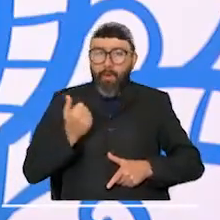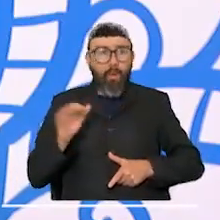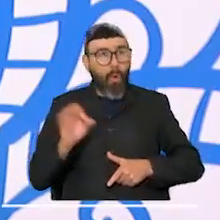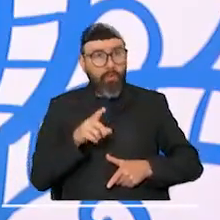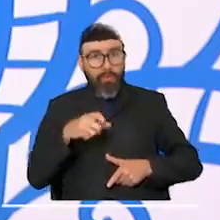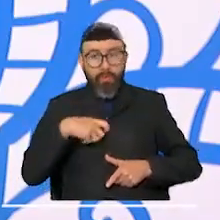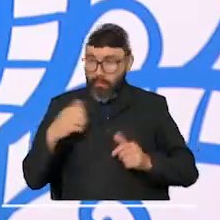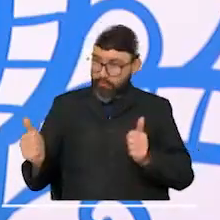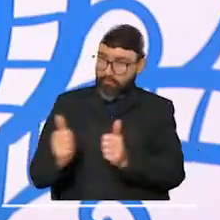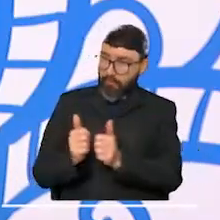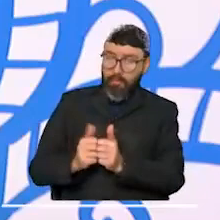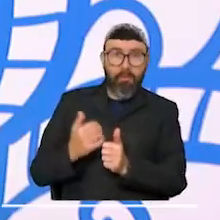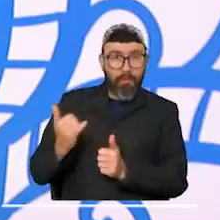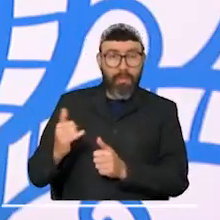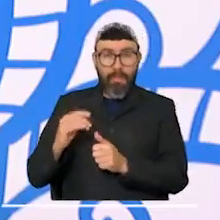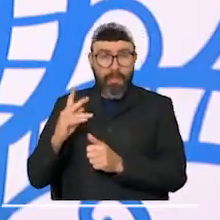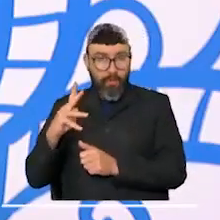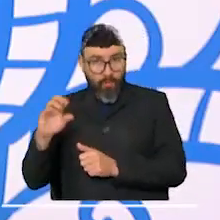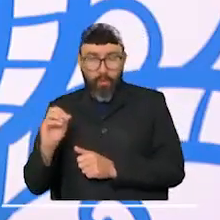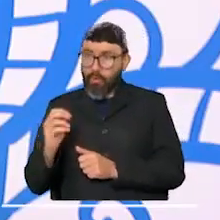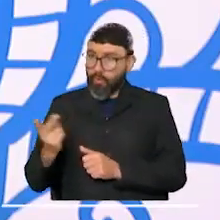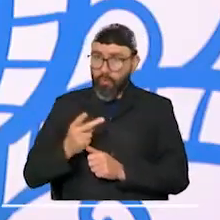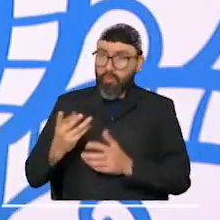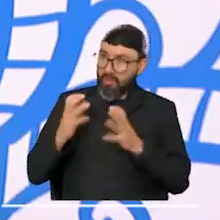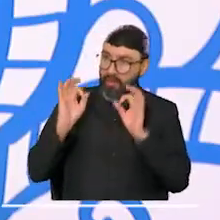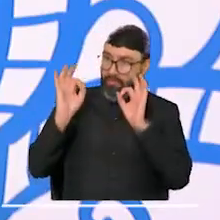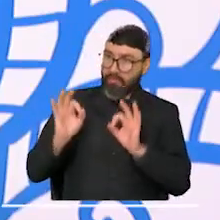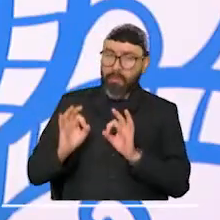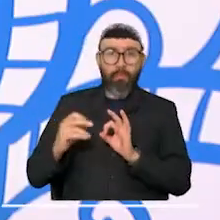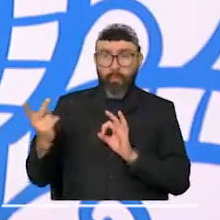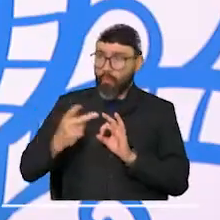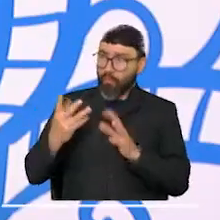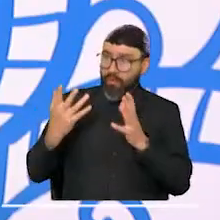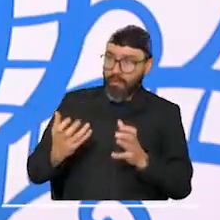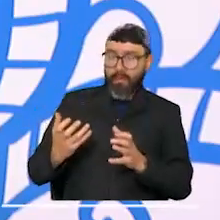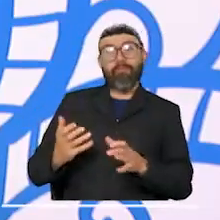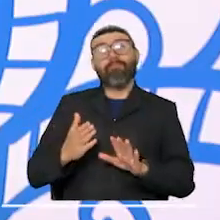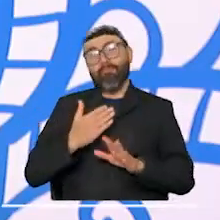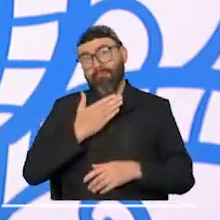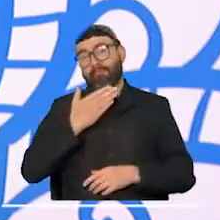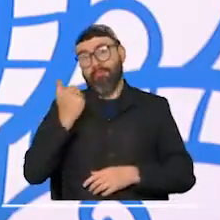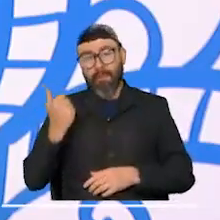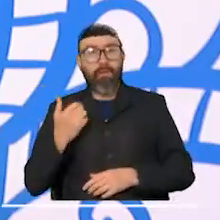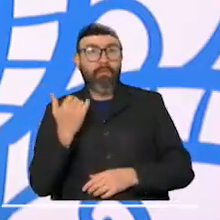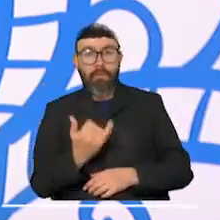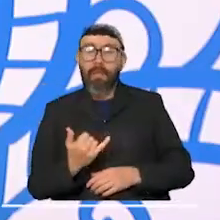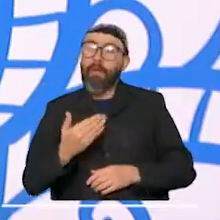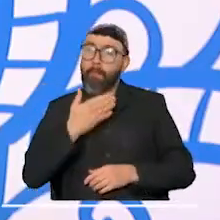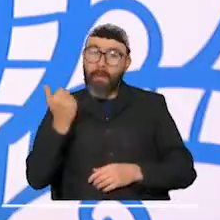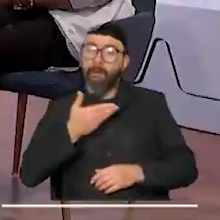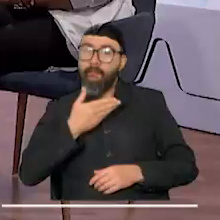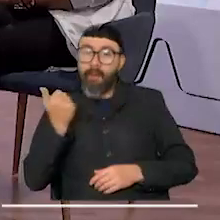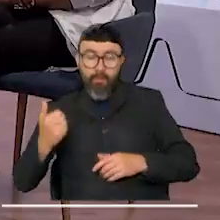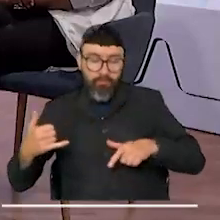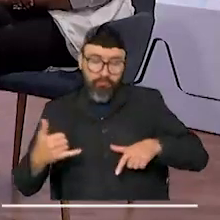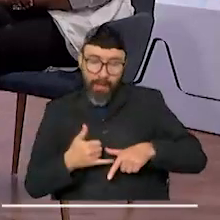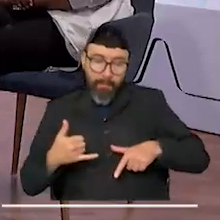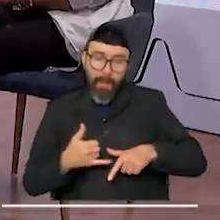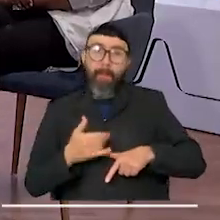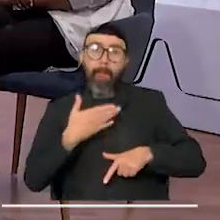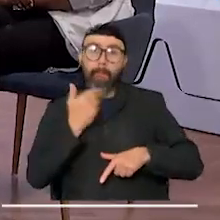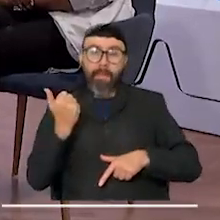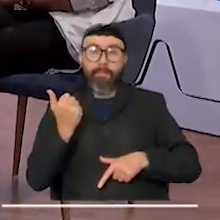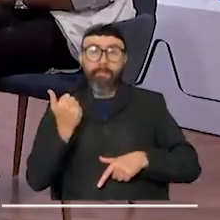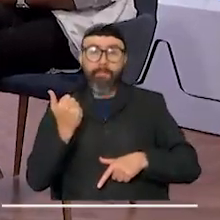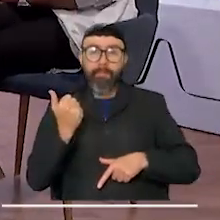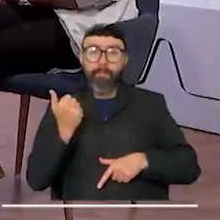una buena relación con su pareja y esto era lo que querían ambos tiene que ser que ambos lo quieran mejora también el momento de la penetración celi Margarita tuvimos